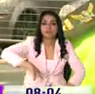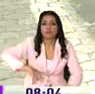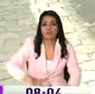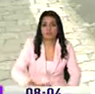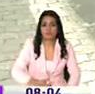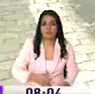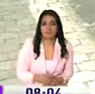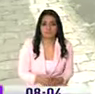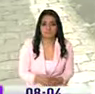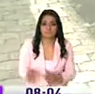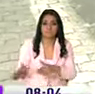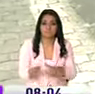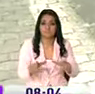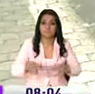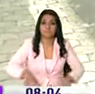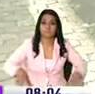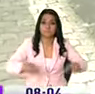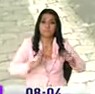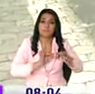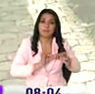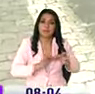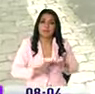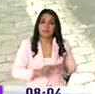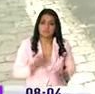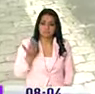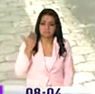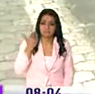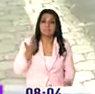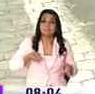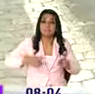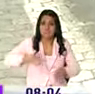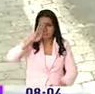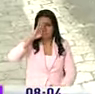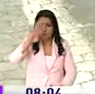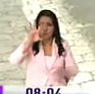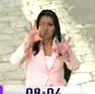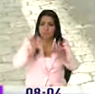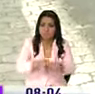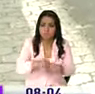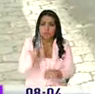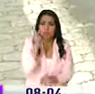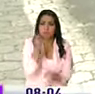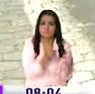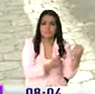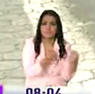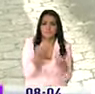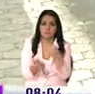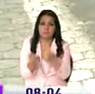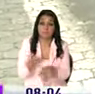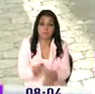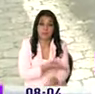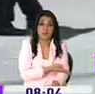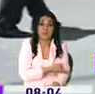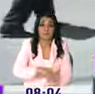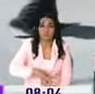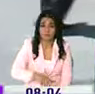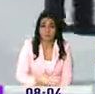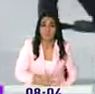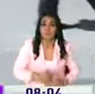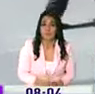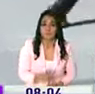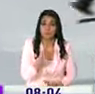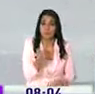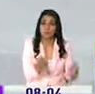motocicleta. Mientras en el sector de Calderón, en las últimas horas, la policía logró recuperar dos vehículos reportados como robados. Uno de